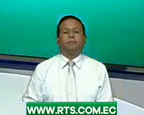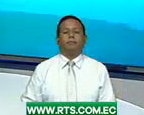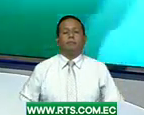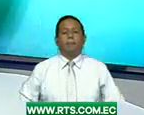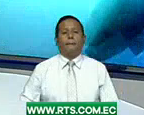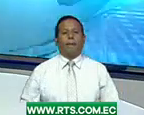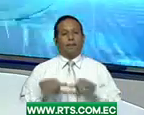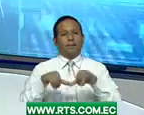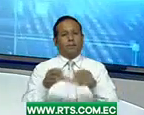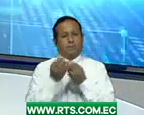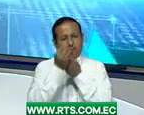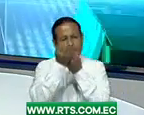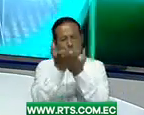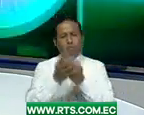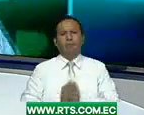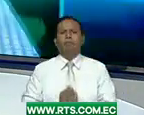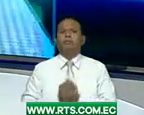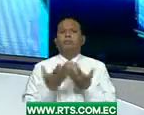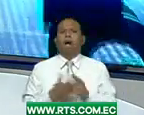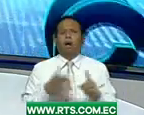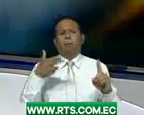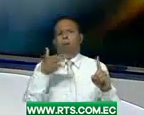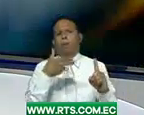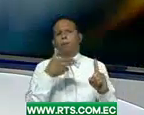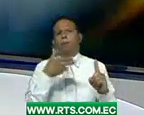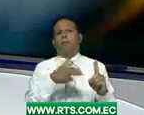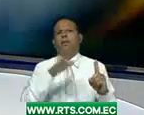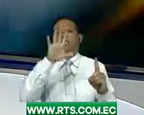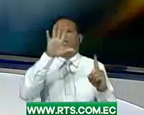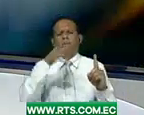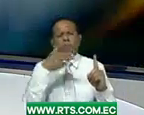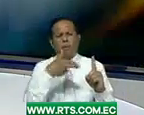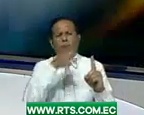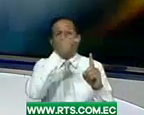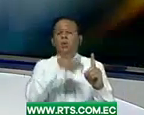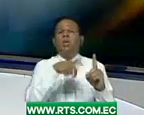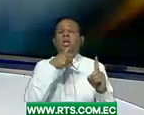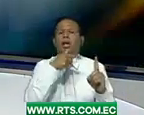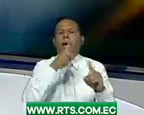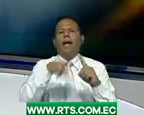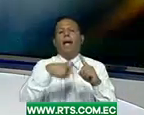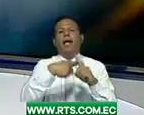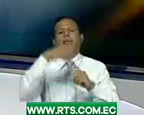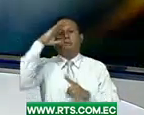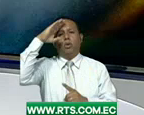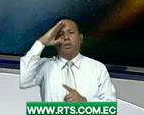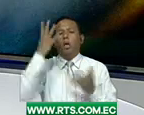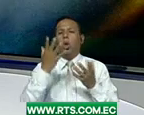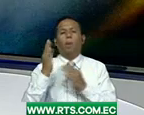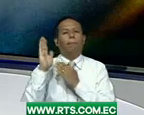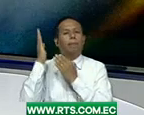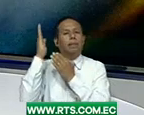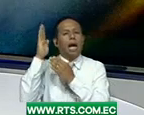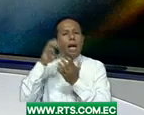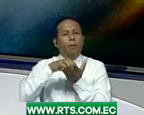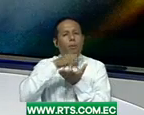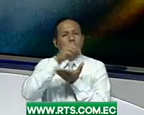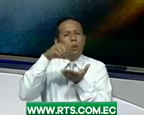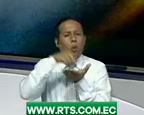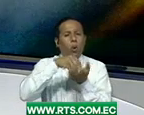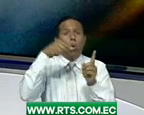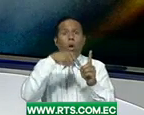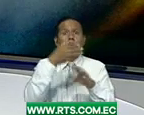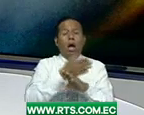Y continuamos informando, asesinan con 5 tiros a un ex policía en una gasolinera del Cantón Pasaje en la provincia del Oro. El uniformado perteneció